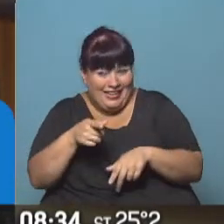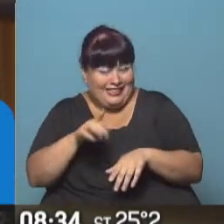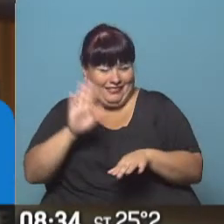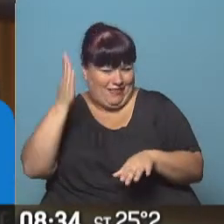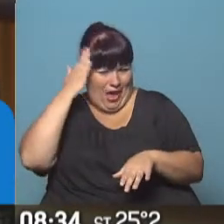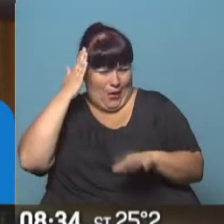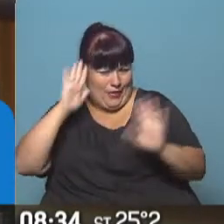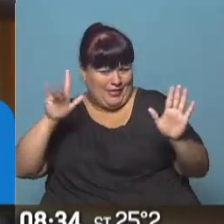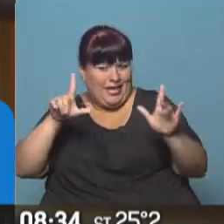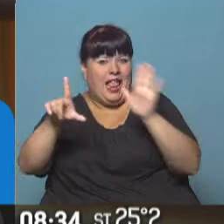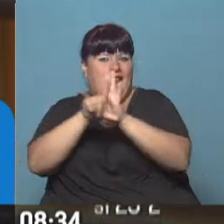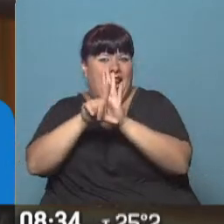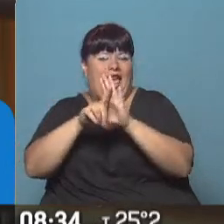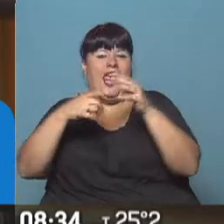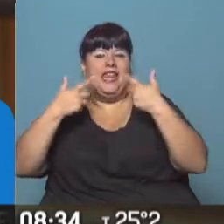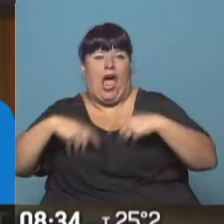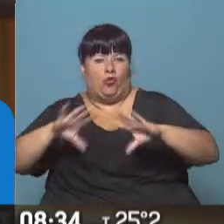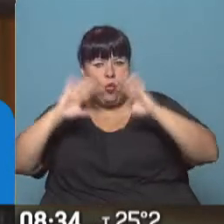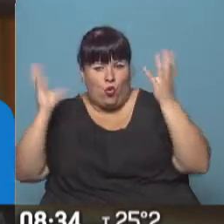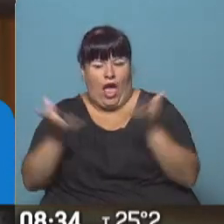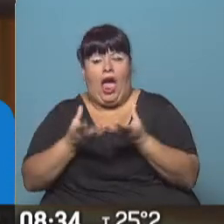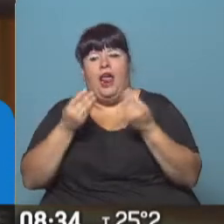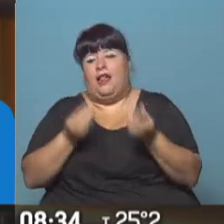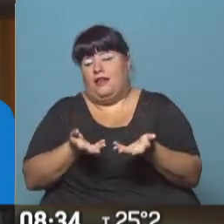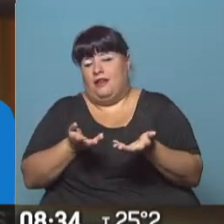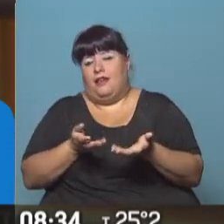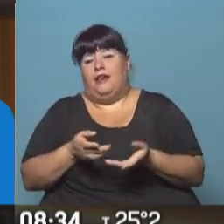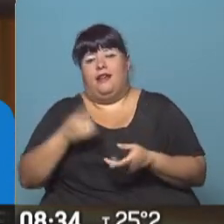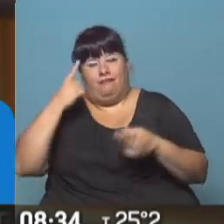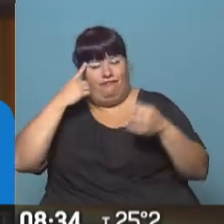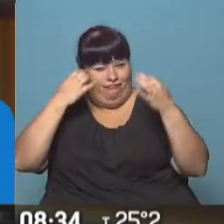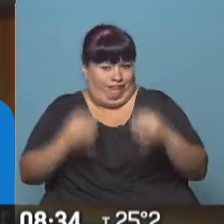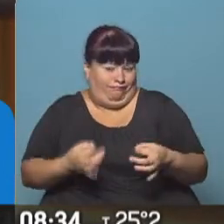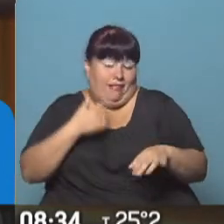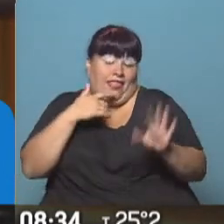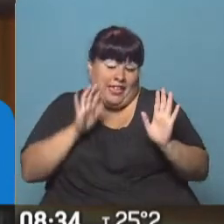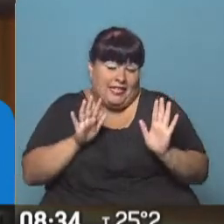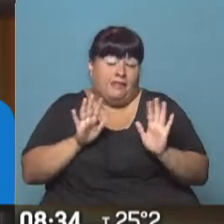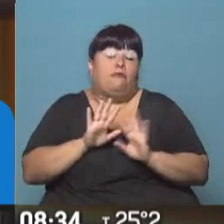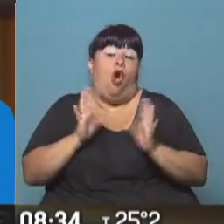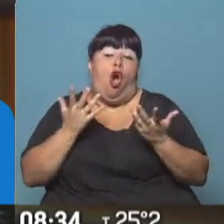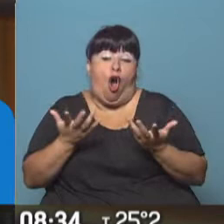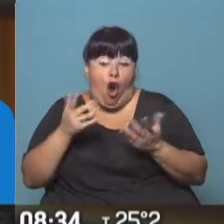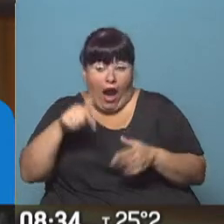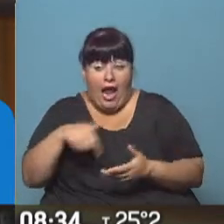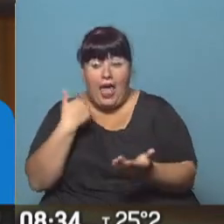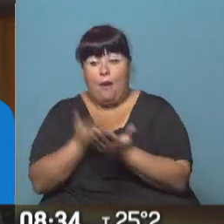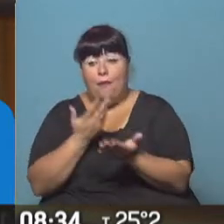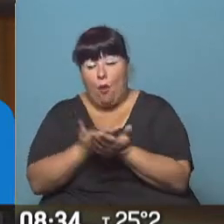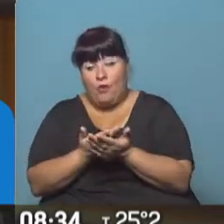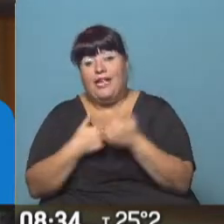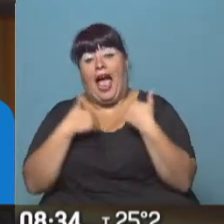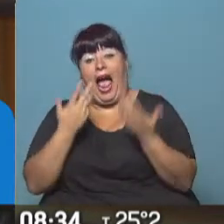las normas ambientales la razón y la lógica indicaría así que esperamos que esta propuesta y